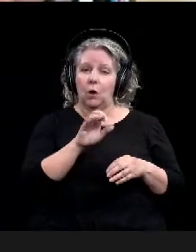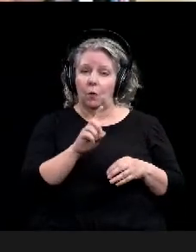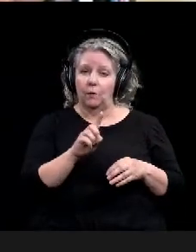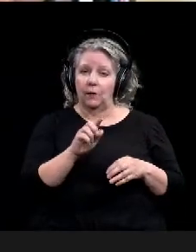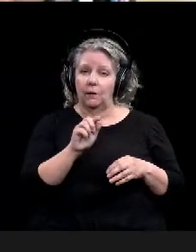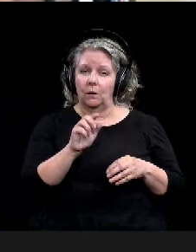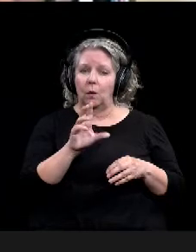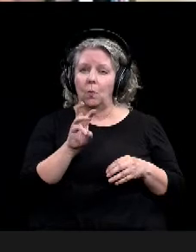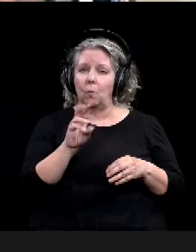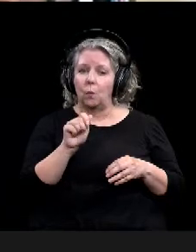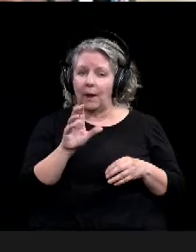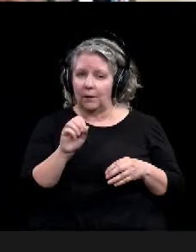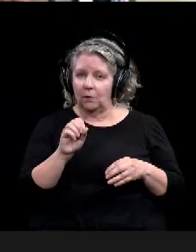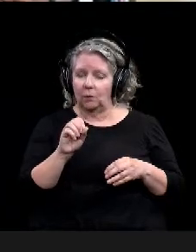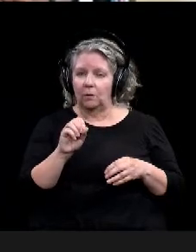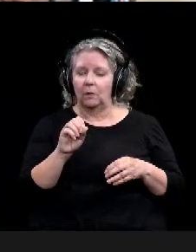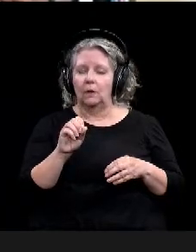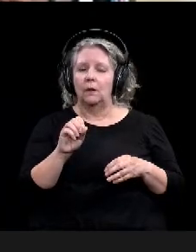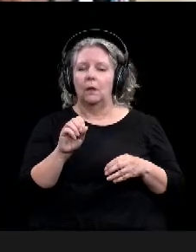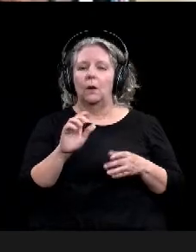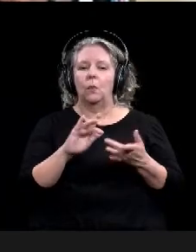caubet puntocom